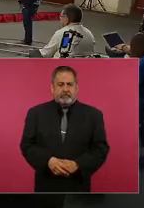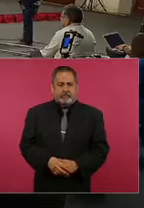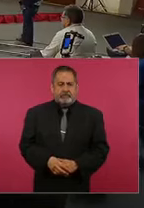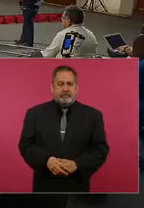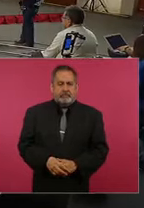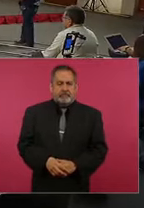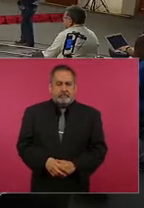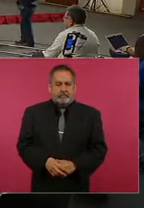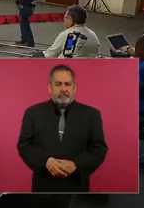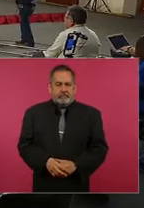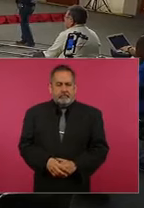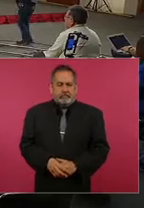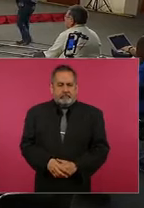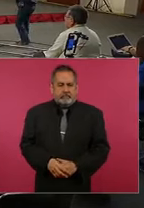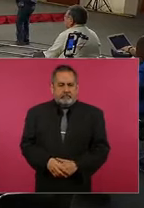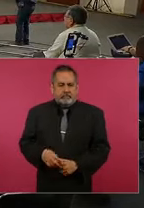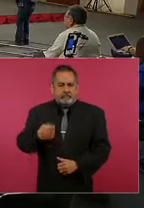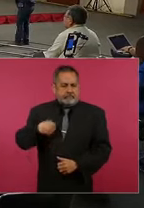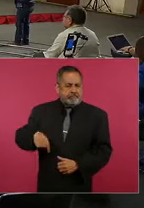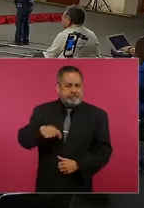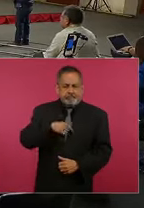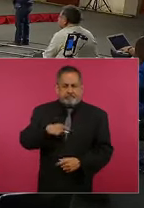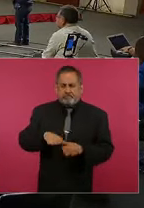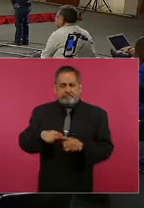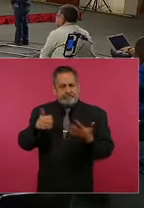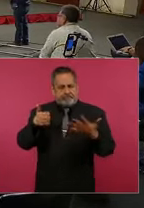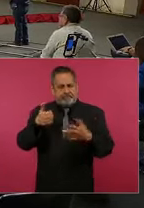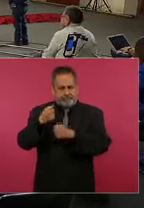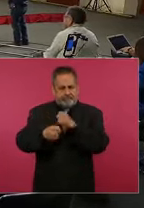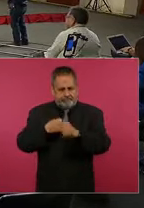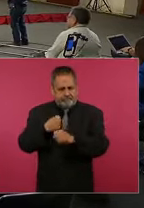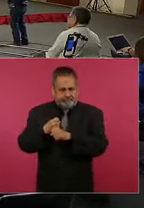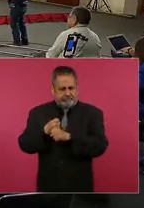Nosotros en 6 años